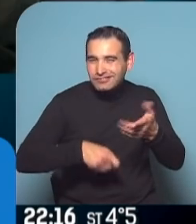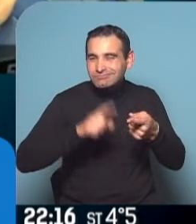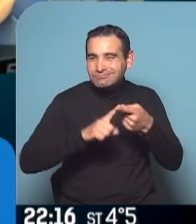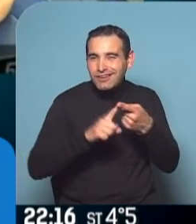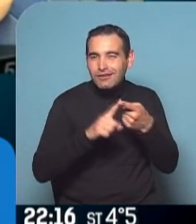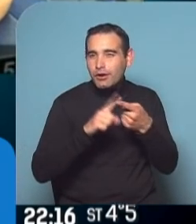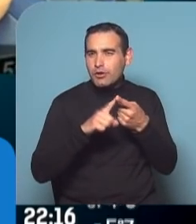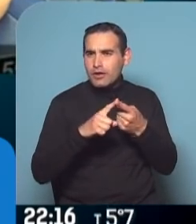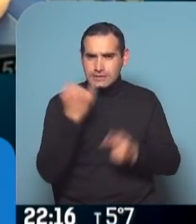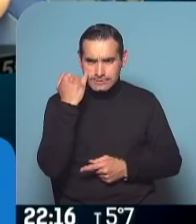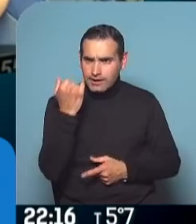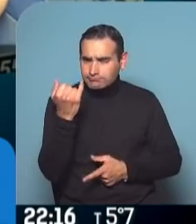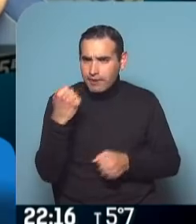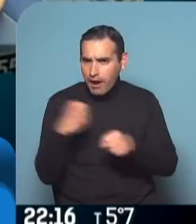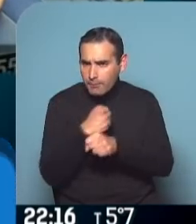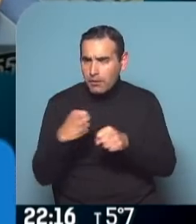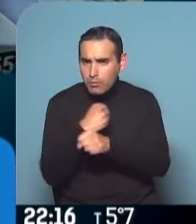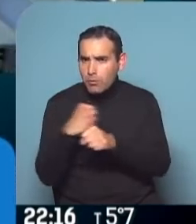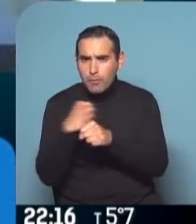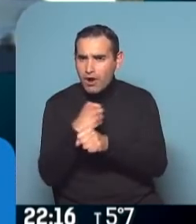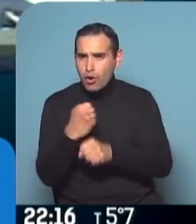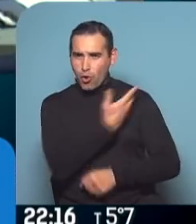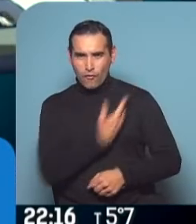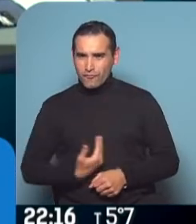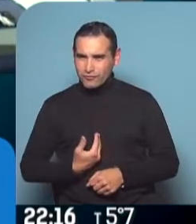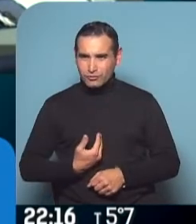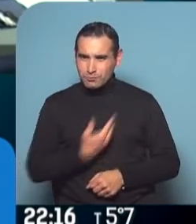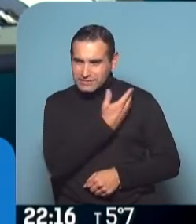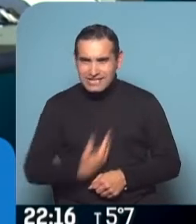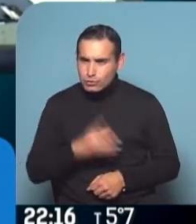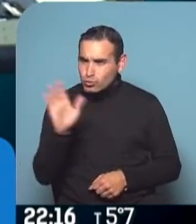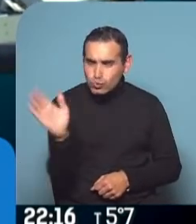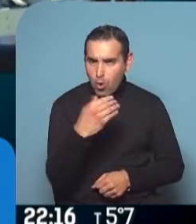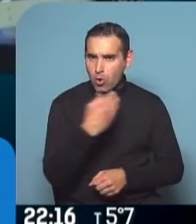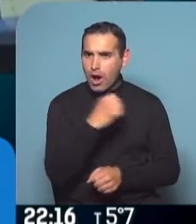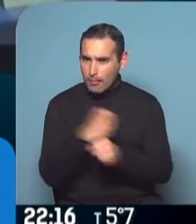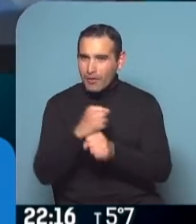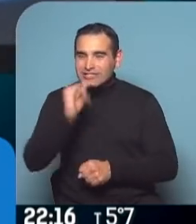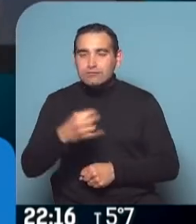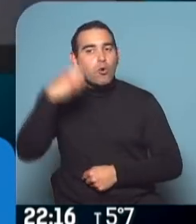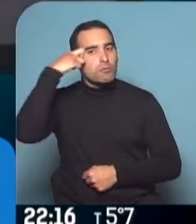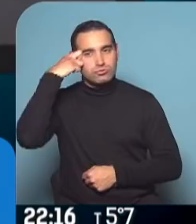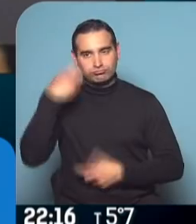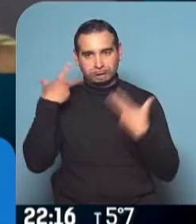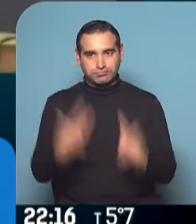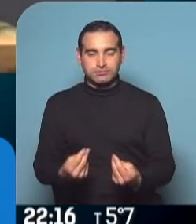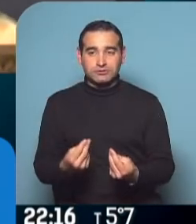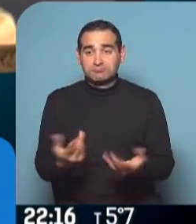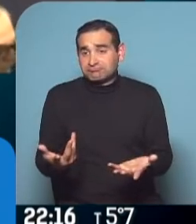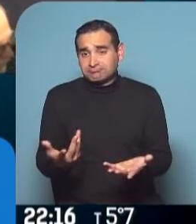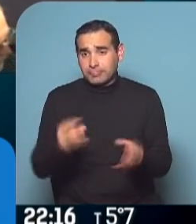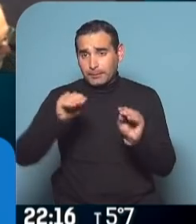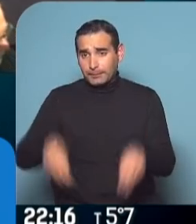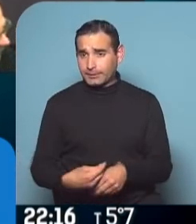haber sido ratificado por todos los jefes de Estado, ¿no? Pero no por los parlamentos, quedó en letra muerta. Es decir, que